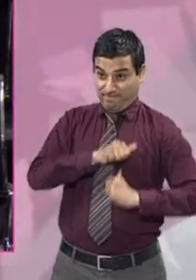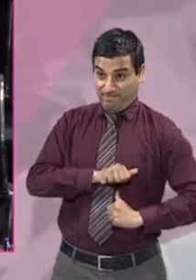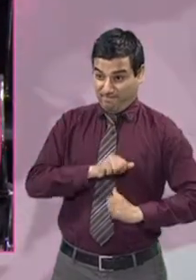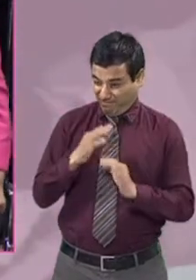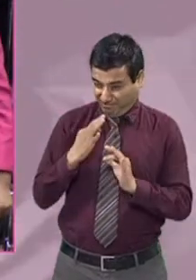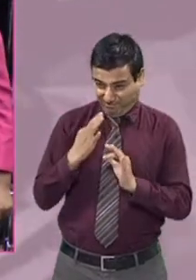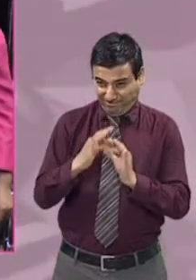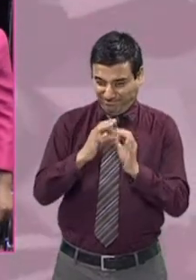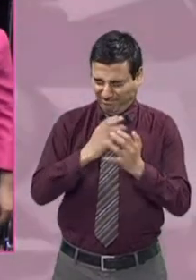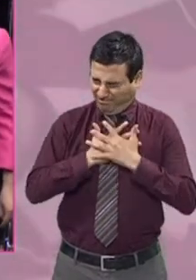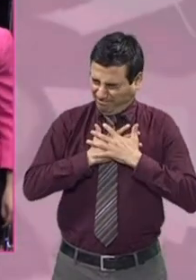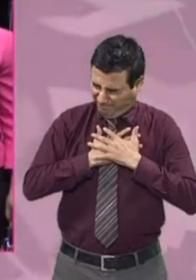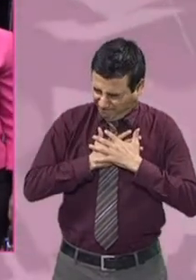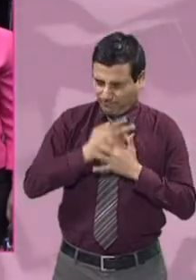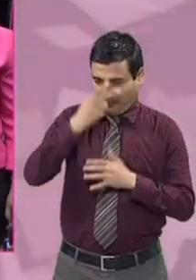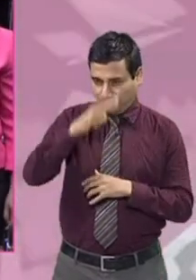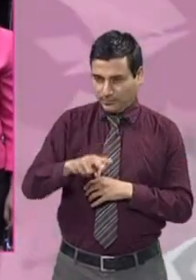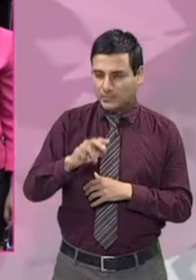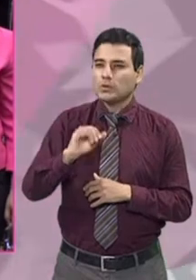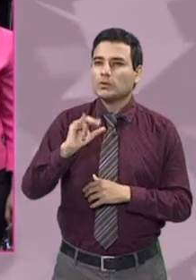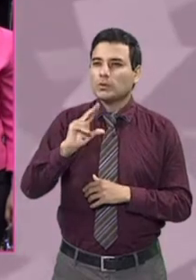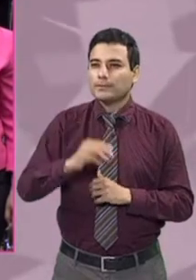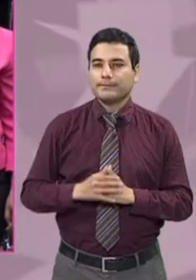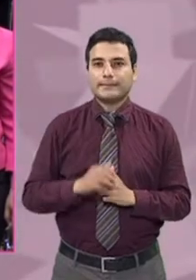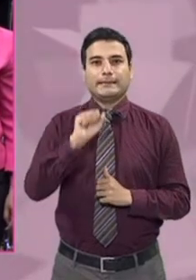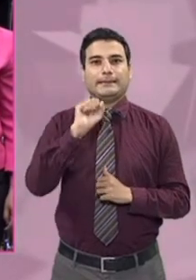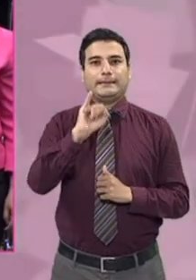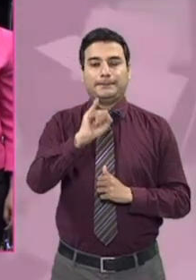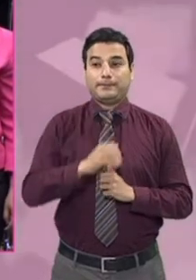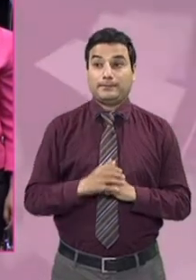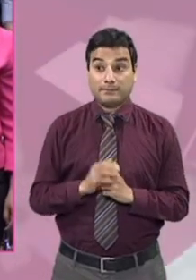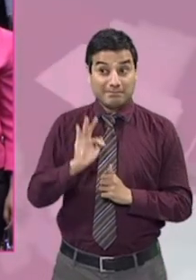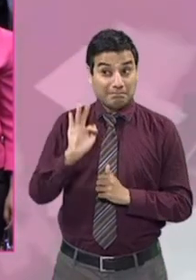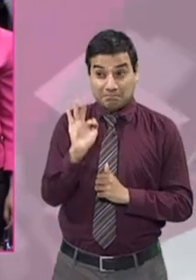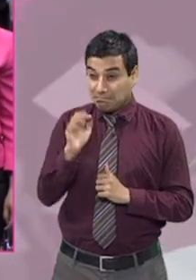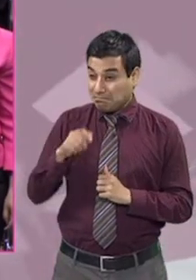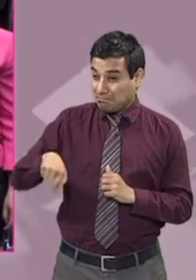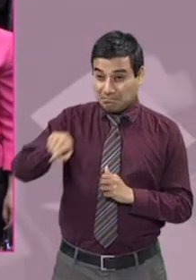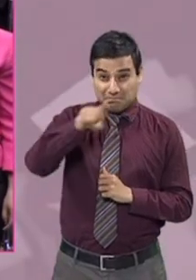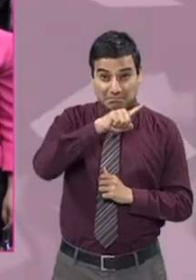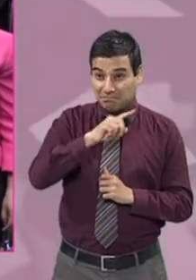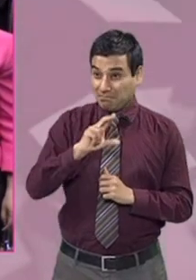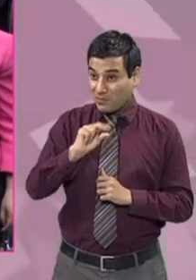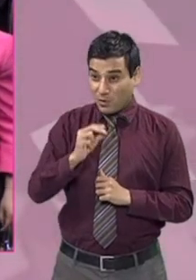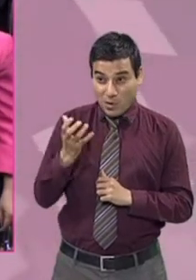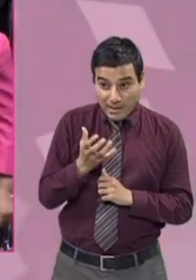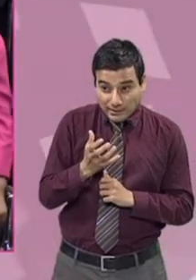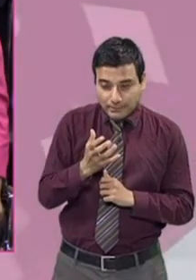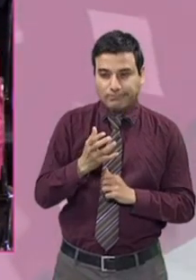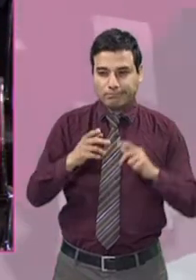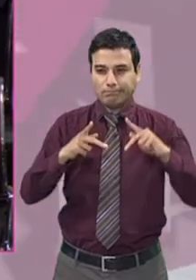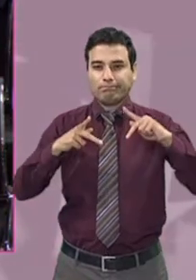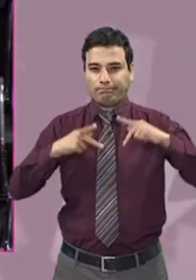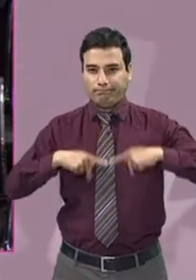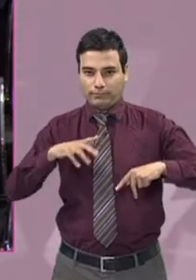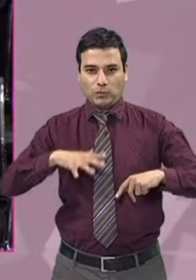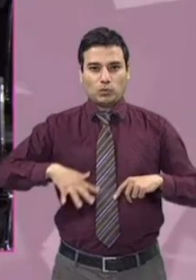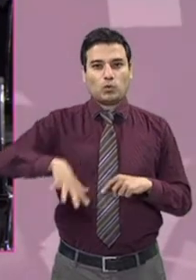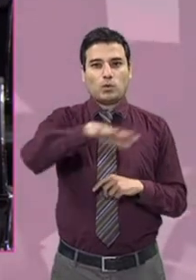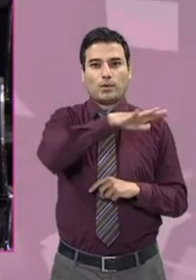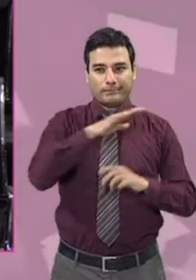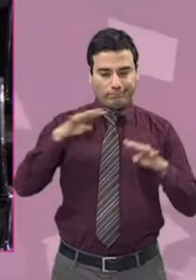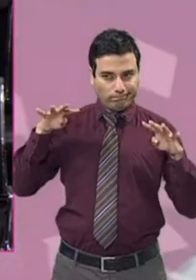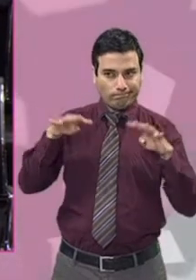conferido? Sí, protesto. Si no lo hicieren así, que el pueblo y la nación os lo demanden.